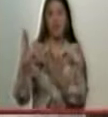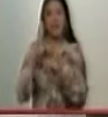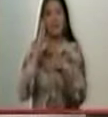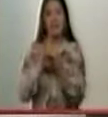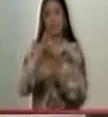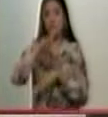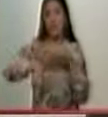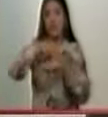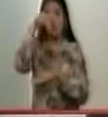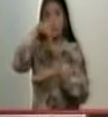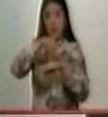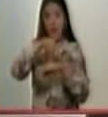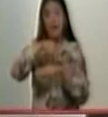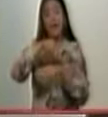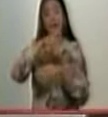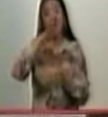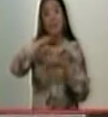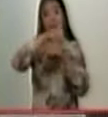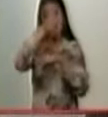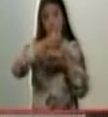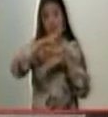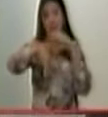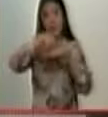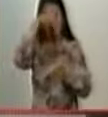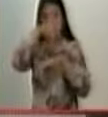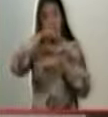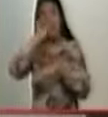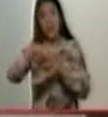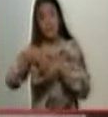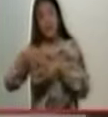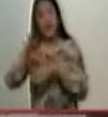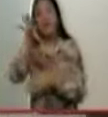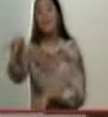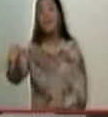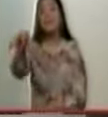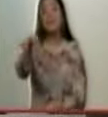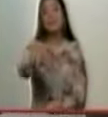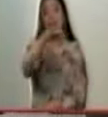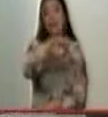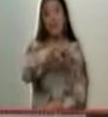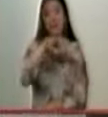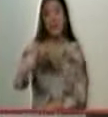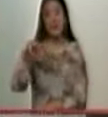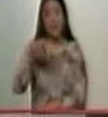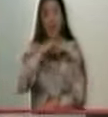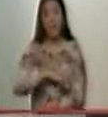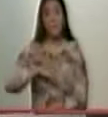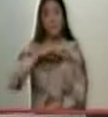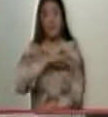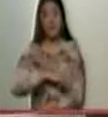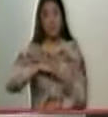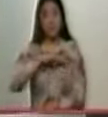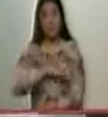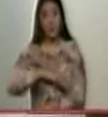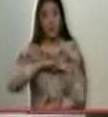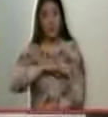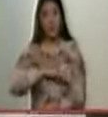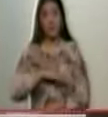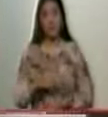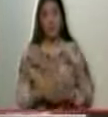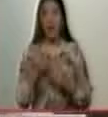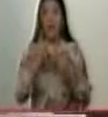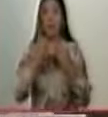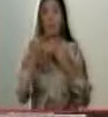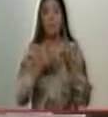dirección nacional y estatal de los ministerios y de las misiones y grandes misiones que lo conforman. Es una